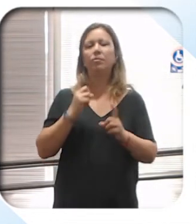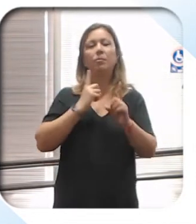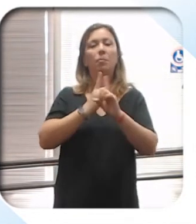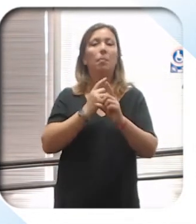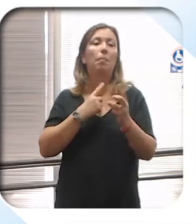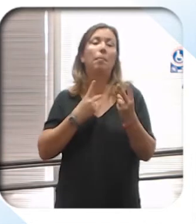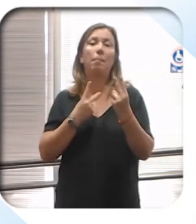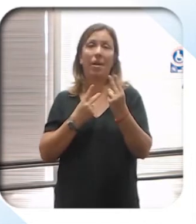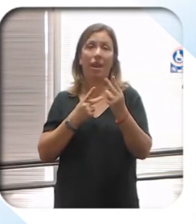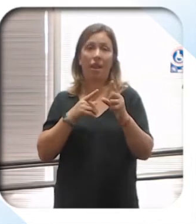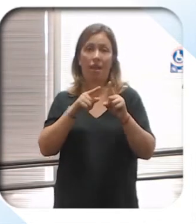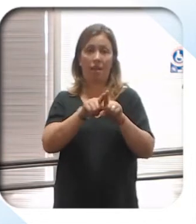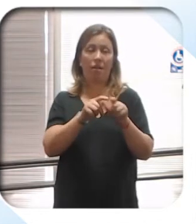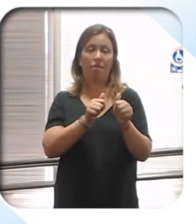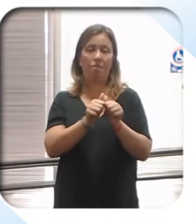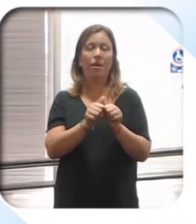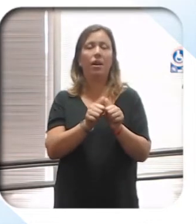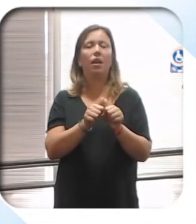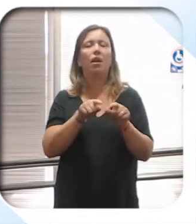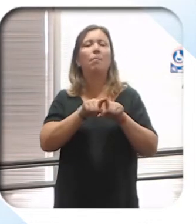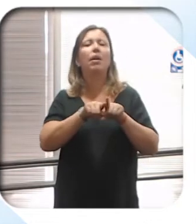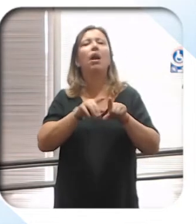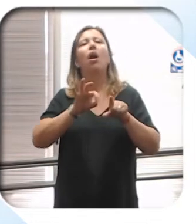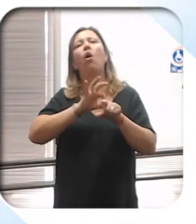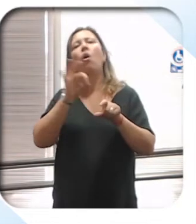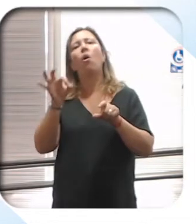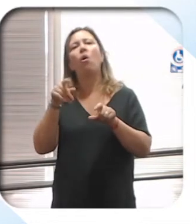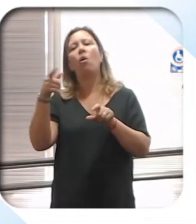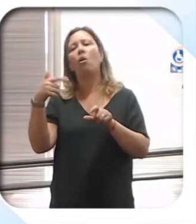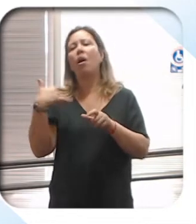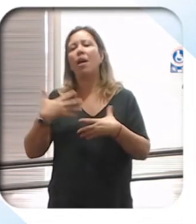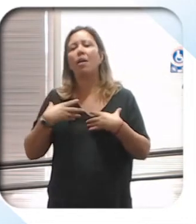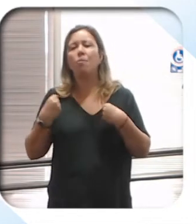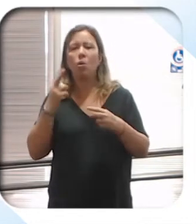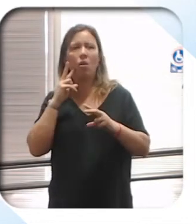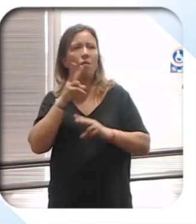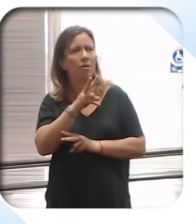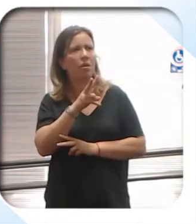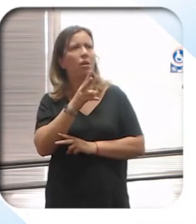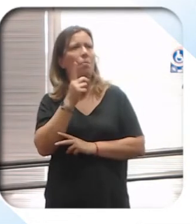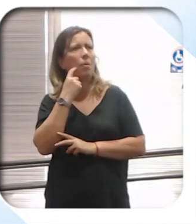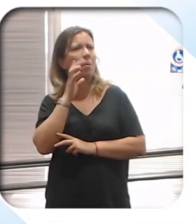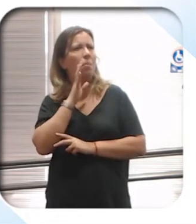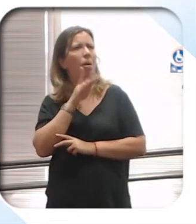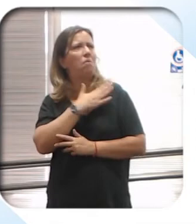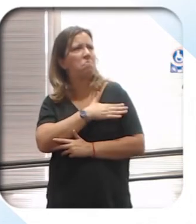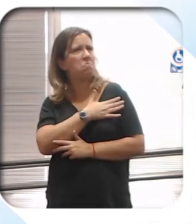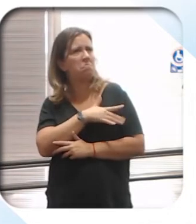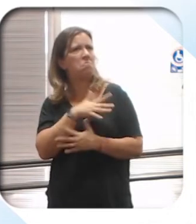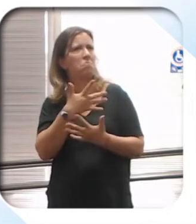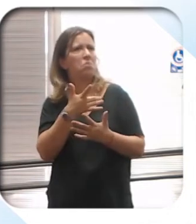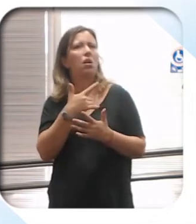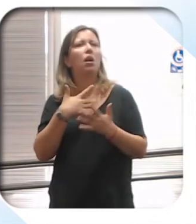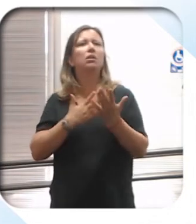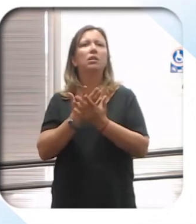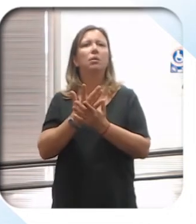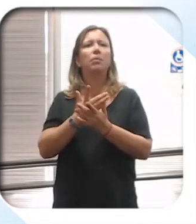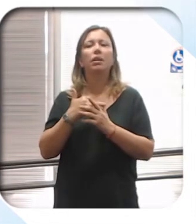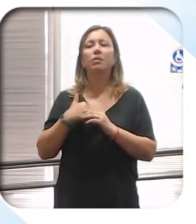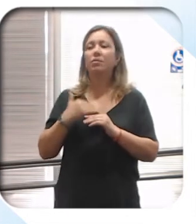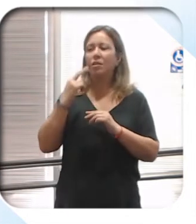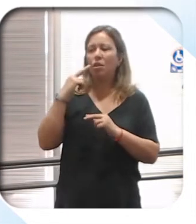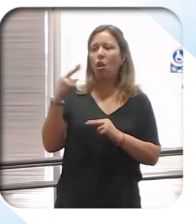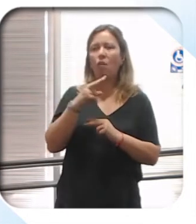pareja, con demostraciones de cariño que el niño pueda observar. Esto suele obviarse o perderse